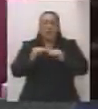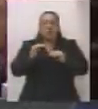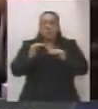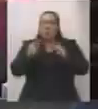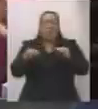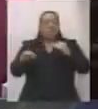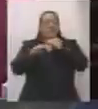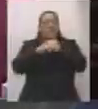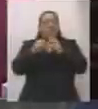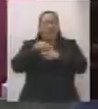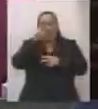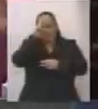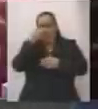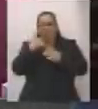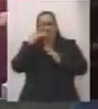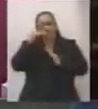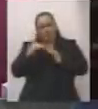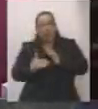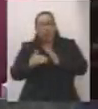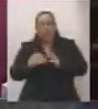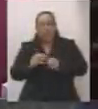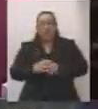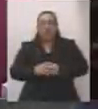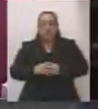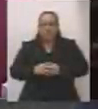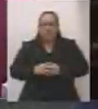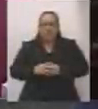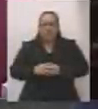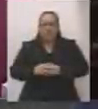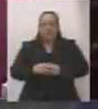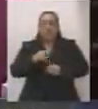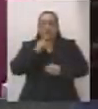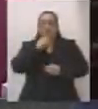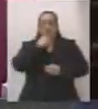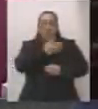un grave problema en el Perú. Y como dijo la magíster Beltrán,